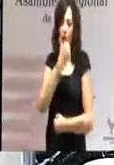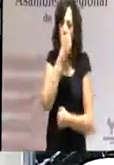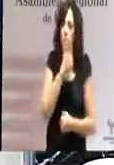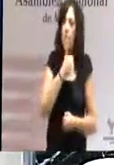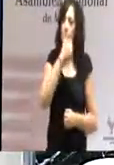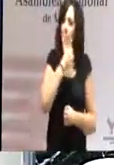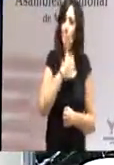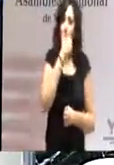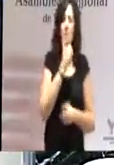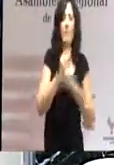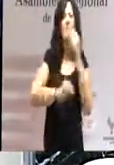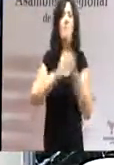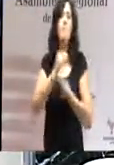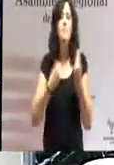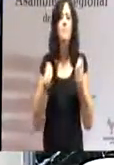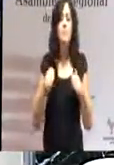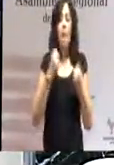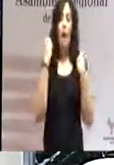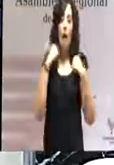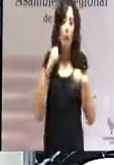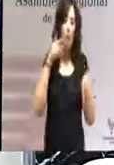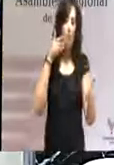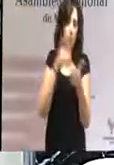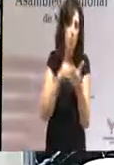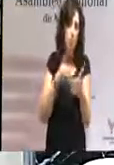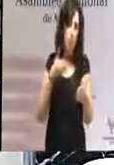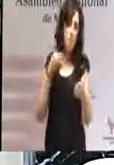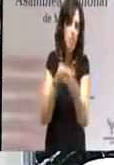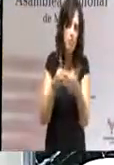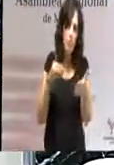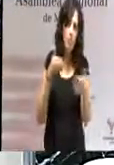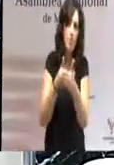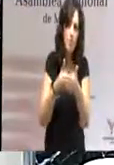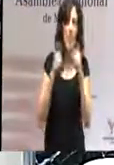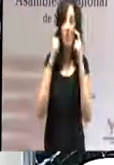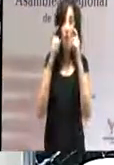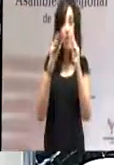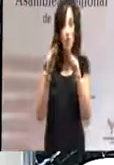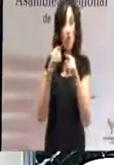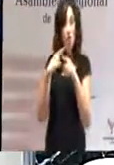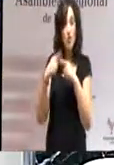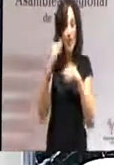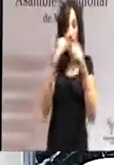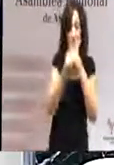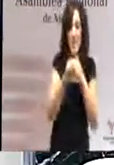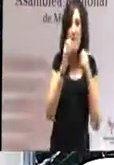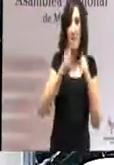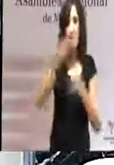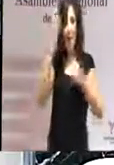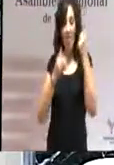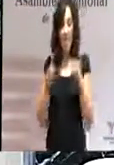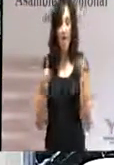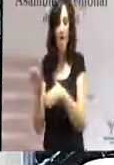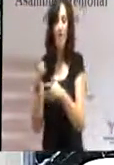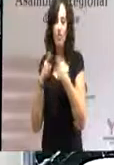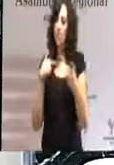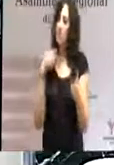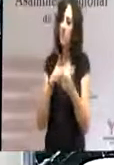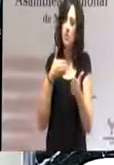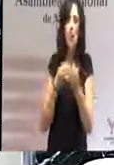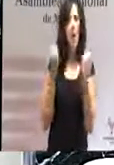hacen, a pesar de las trabas burocráticas que siguen lastrando sus esfuerzos e inversiones emprendedoras. Lo hacen a pesar de la presión